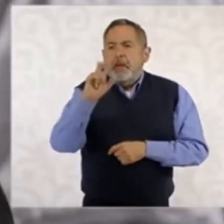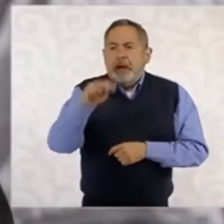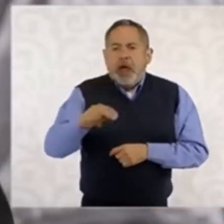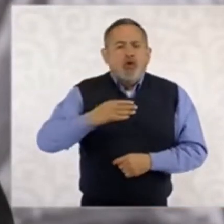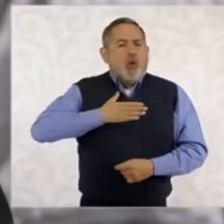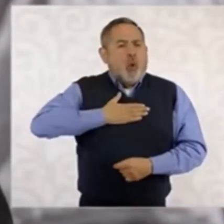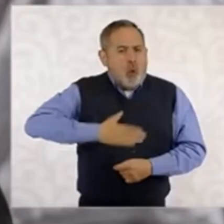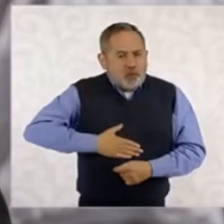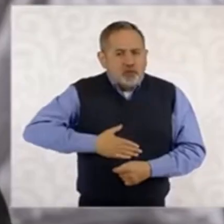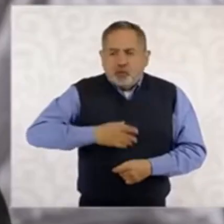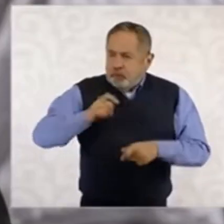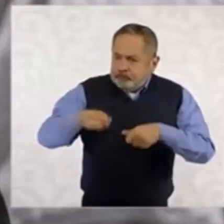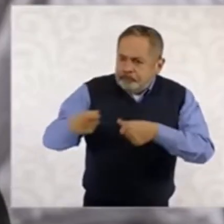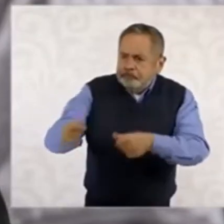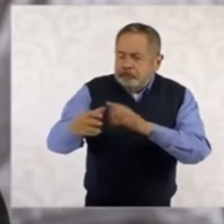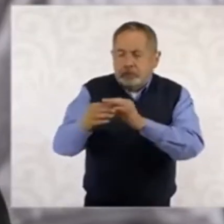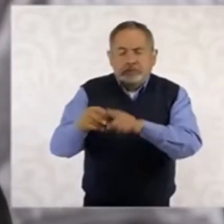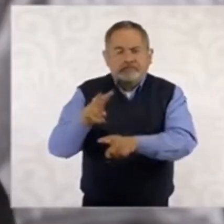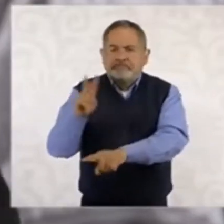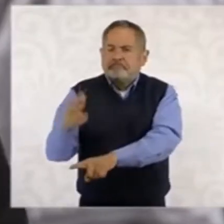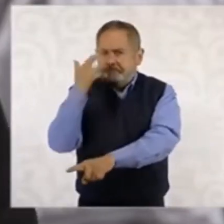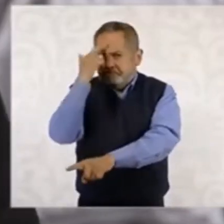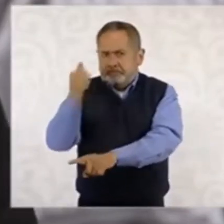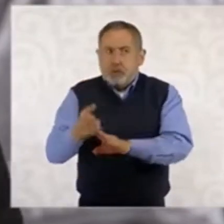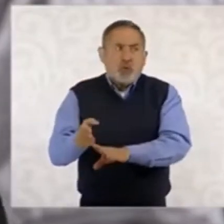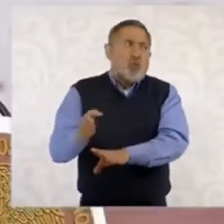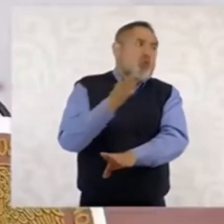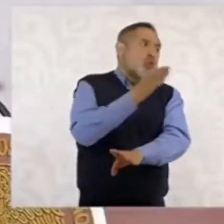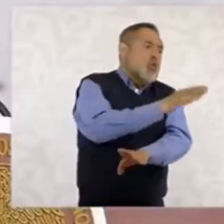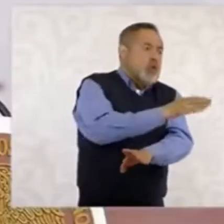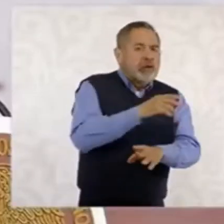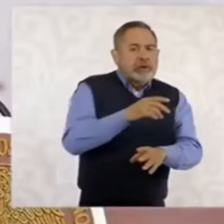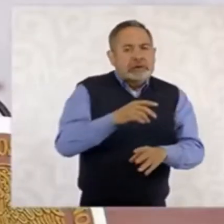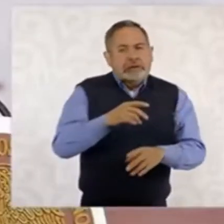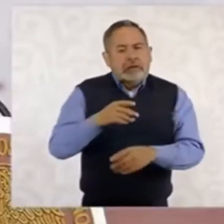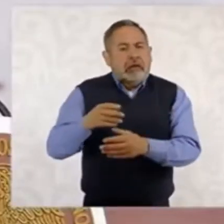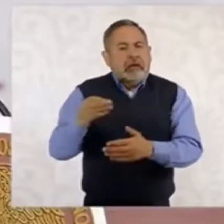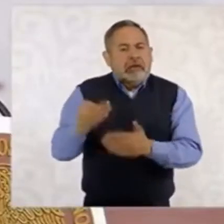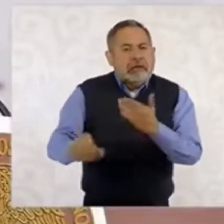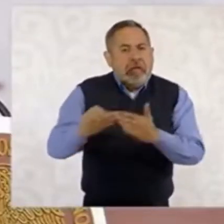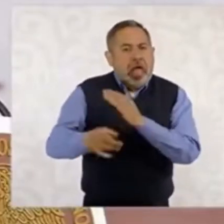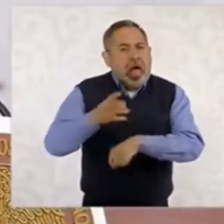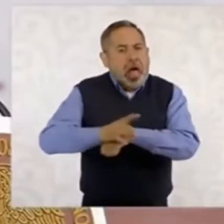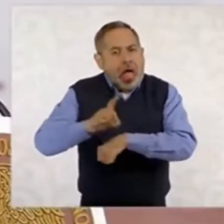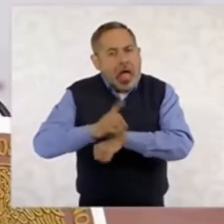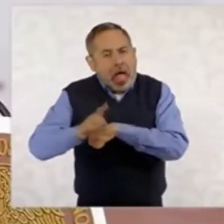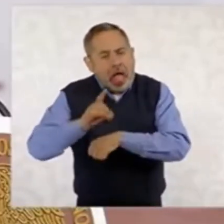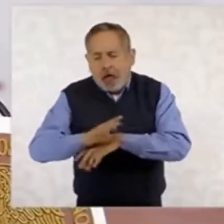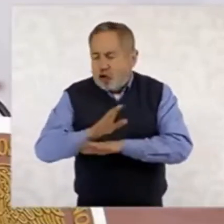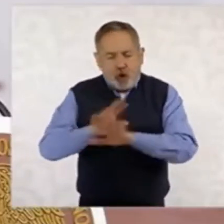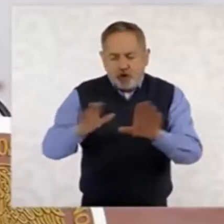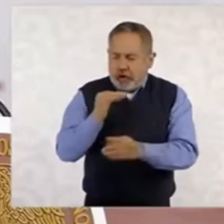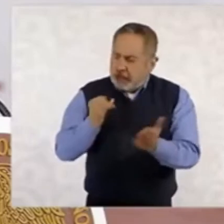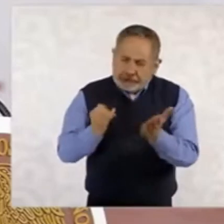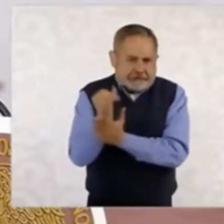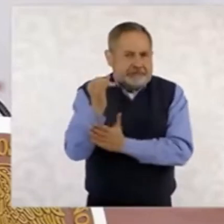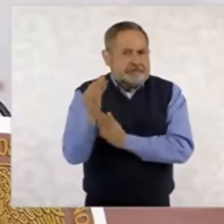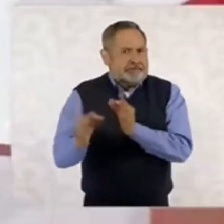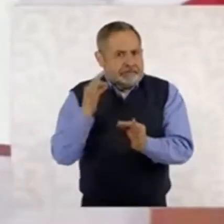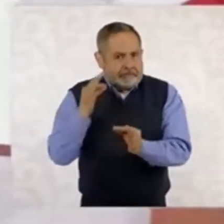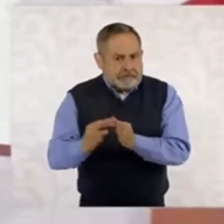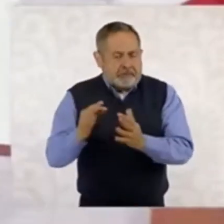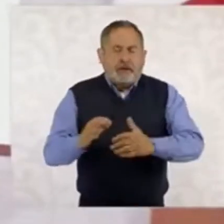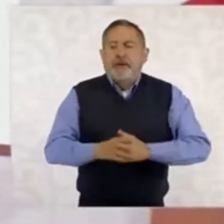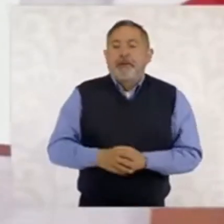fin de reconocer la deuda histórica con este pueblo. Así, arrancó esta tarea con 5